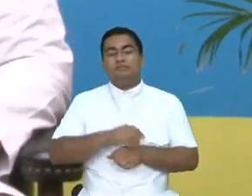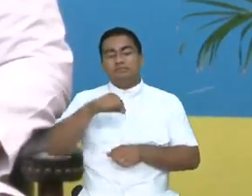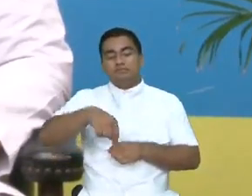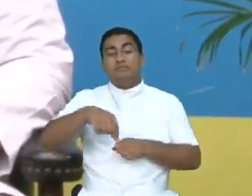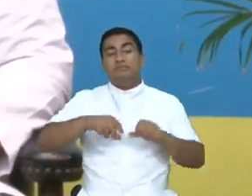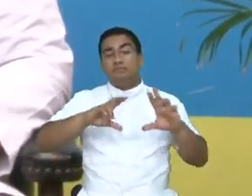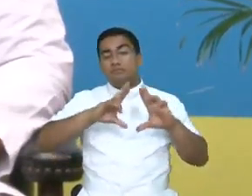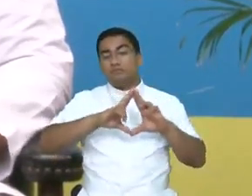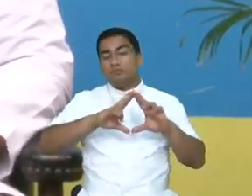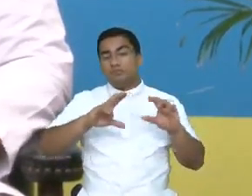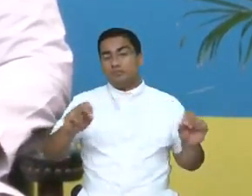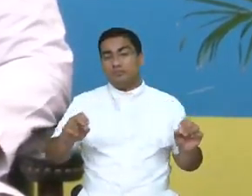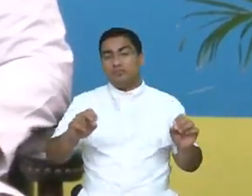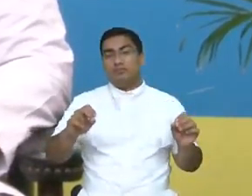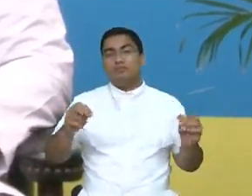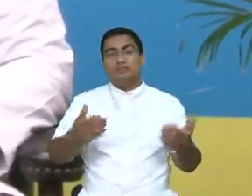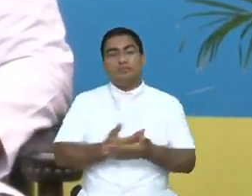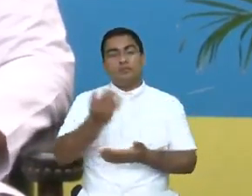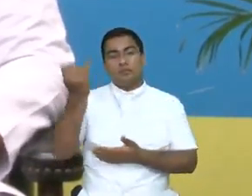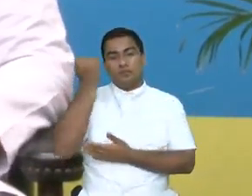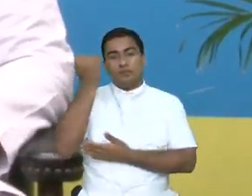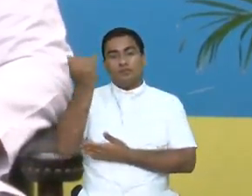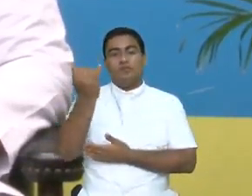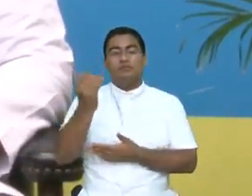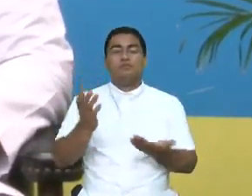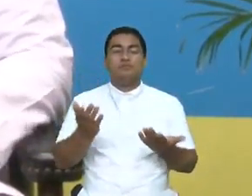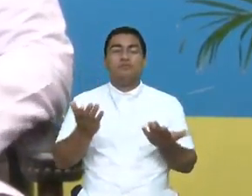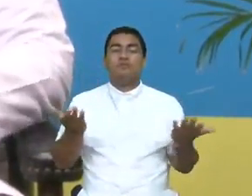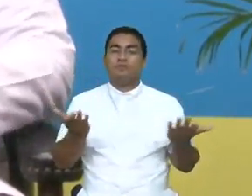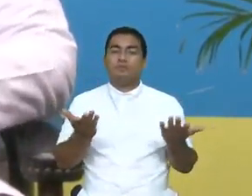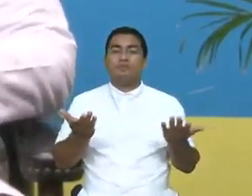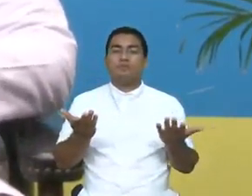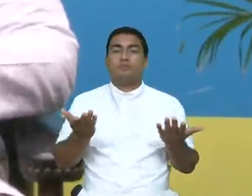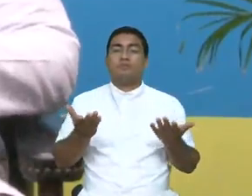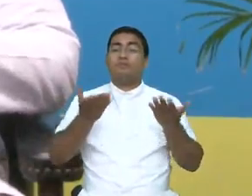muy buena tecnología y muy buenos implantes